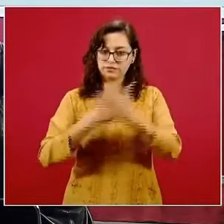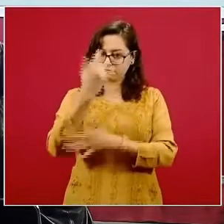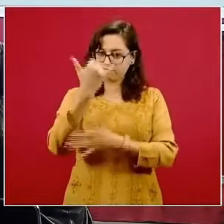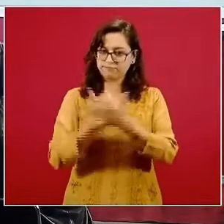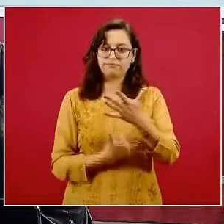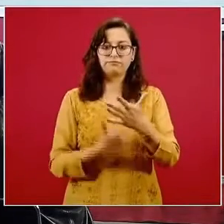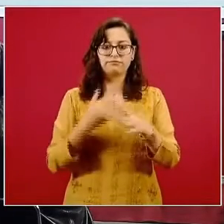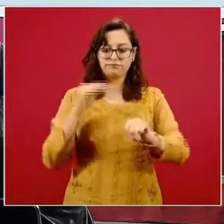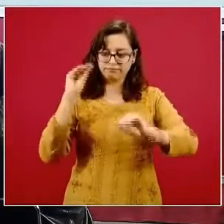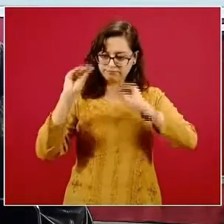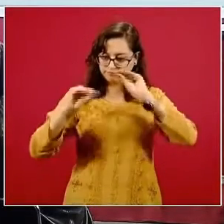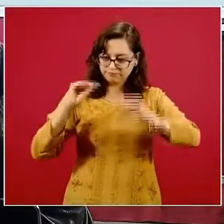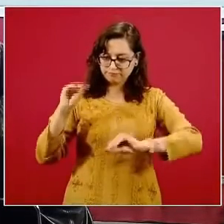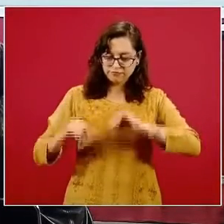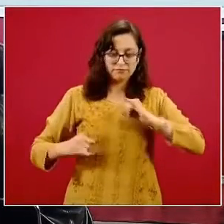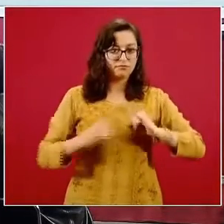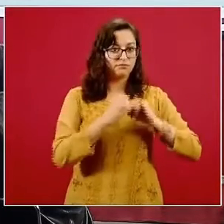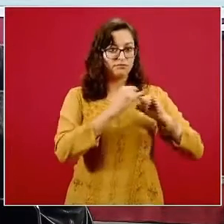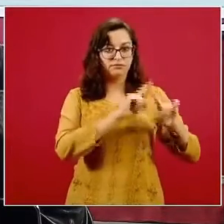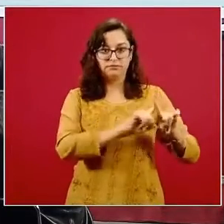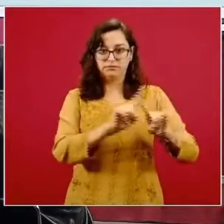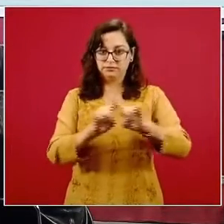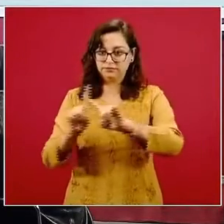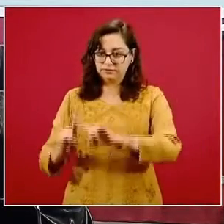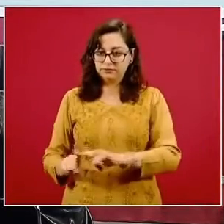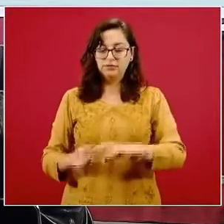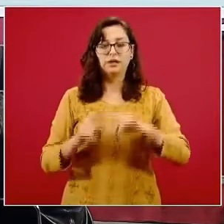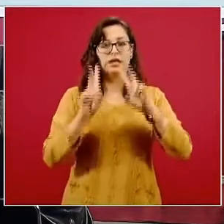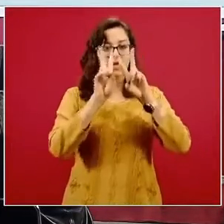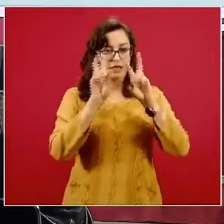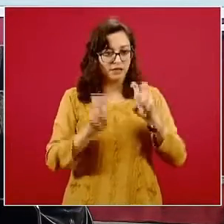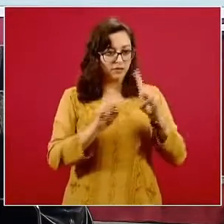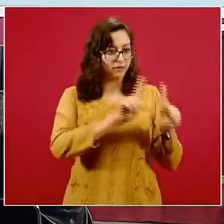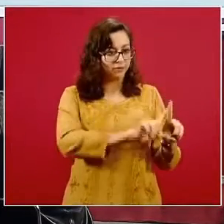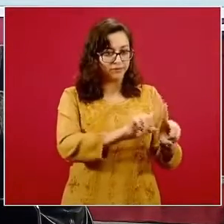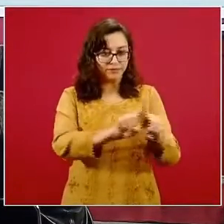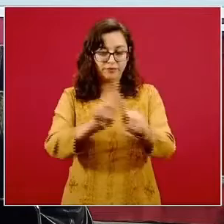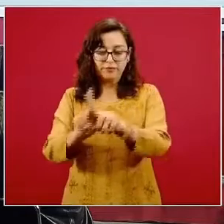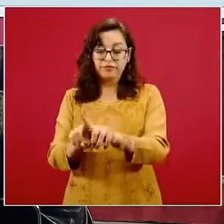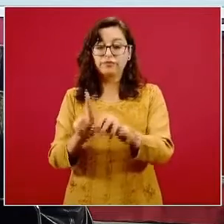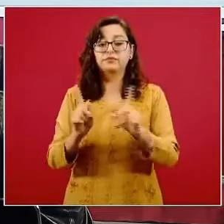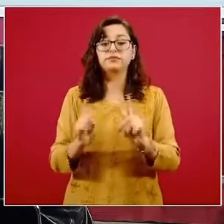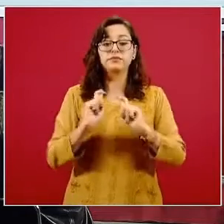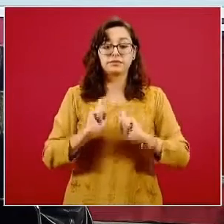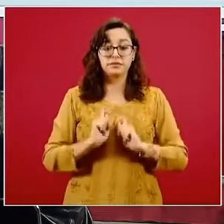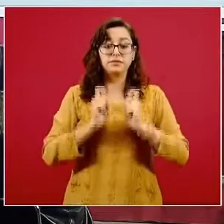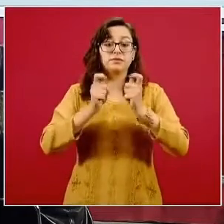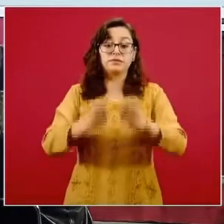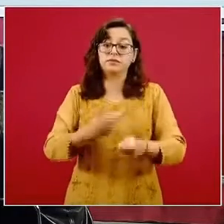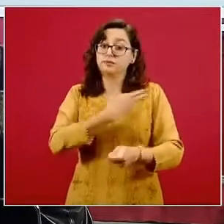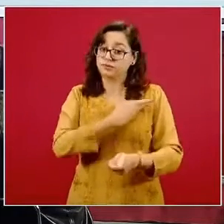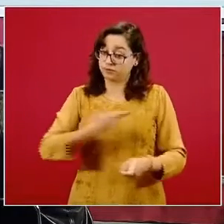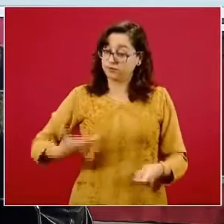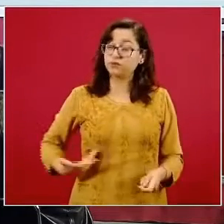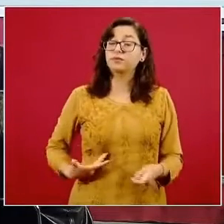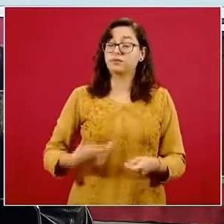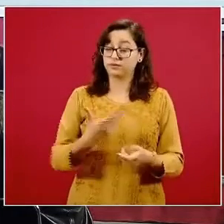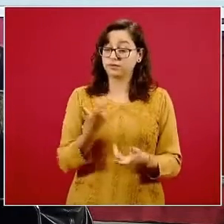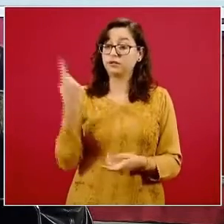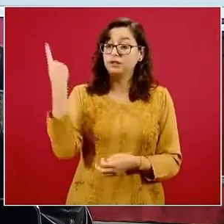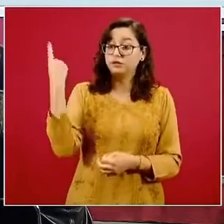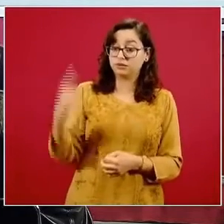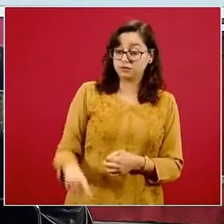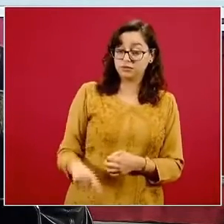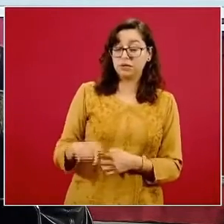proyectos interinstitucionales, interdisciplinarios. Uno de ellos, por encargo directo del señor presidente de la República, el licenciado